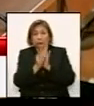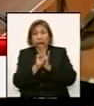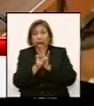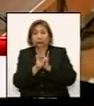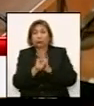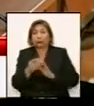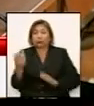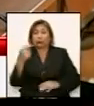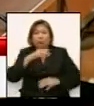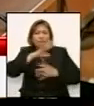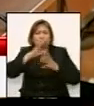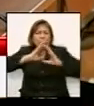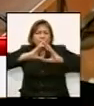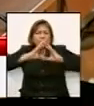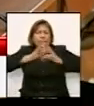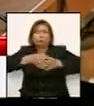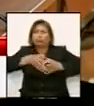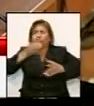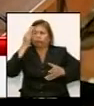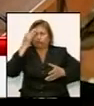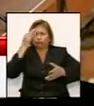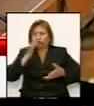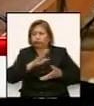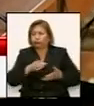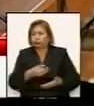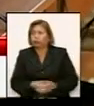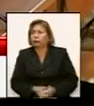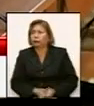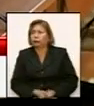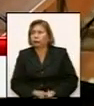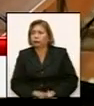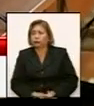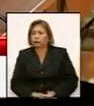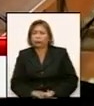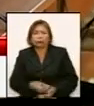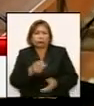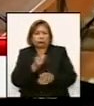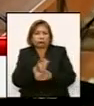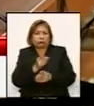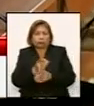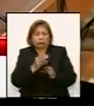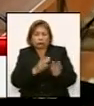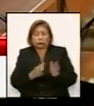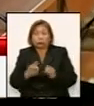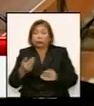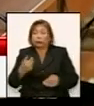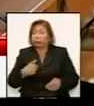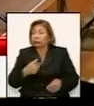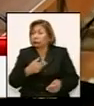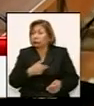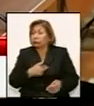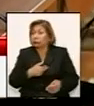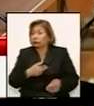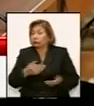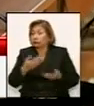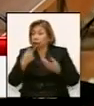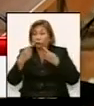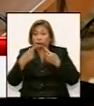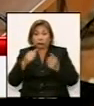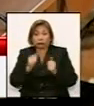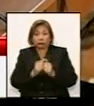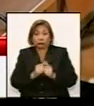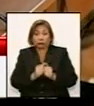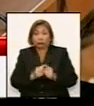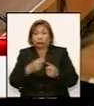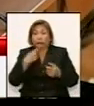minuto, el mundo entero puede estar enterado de eso. Y también el tema de permanencia. Una vez que nosotros publicamos algún tipo de contenido